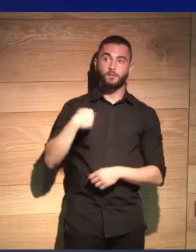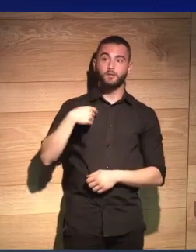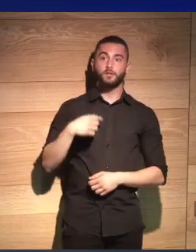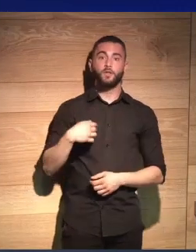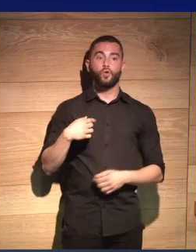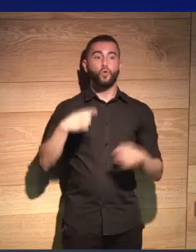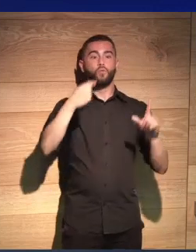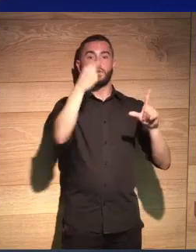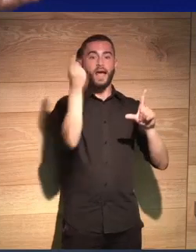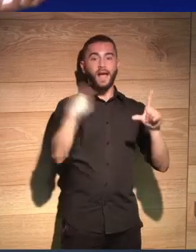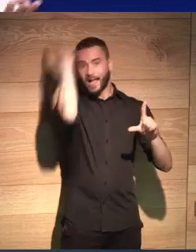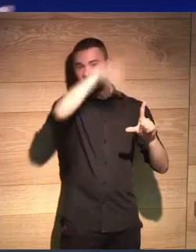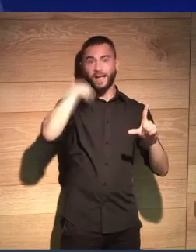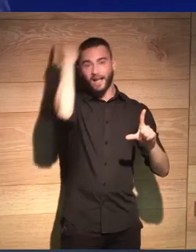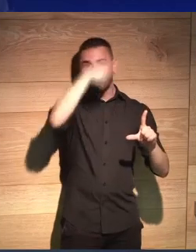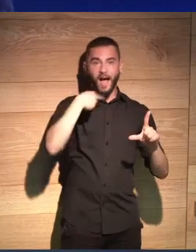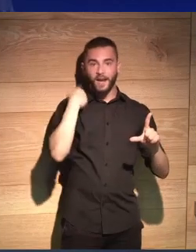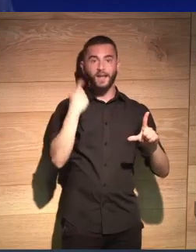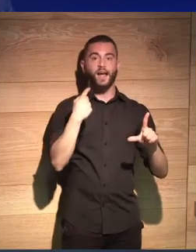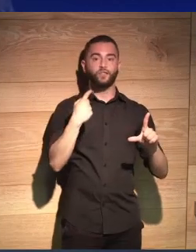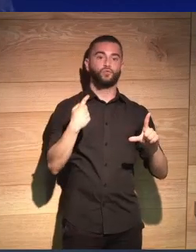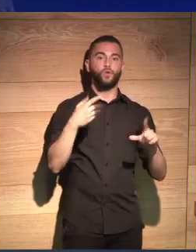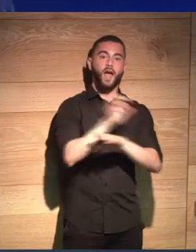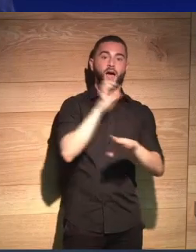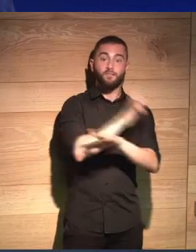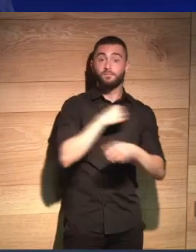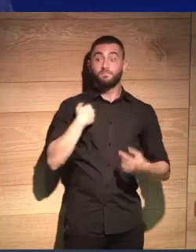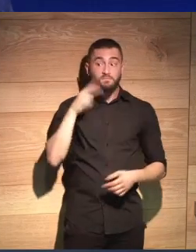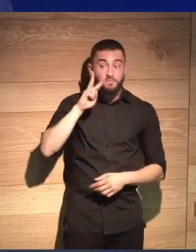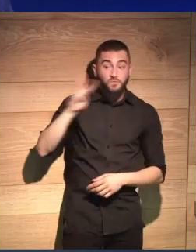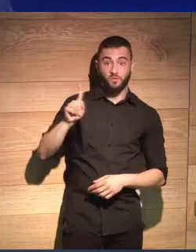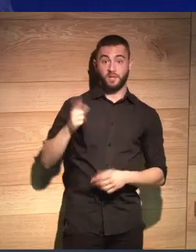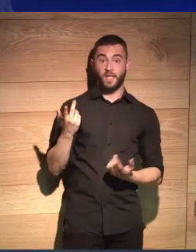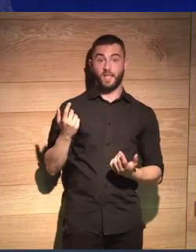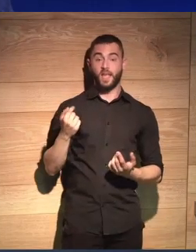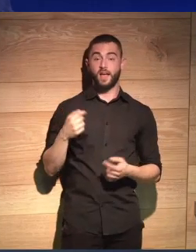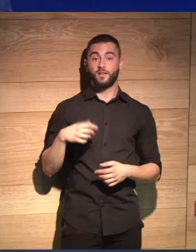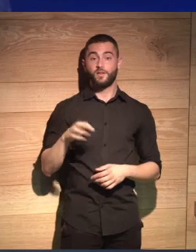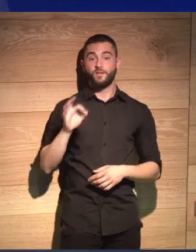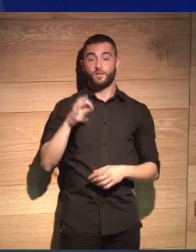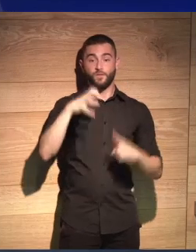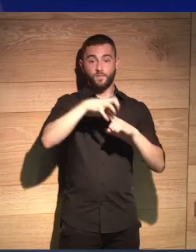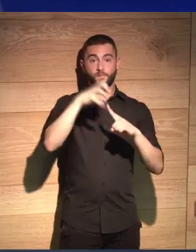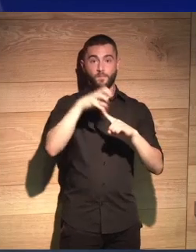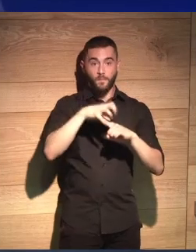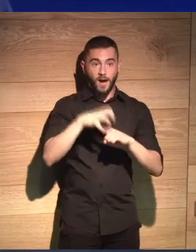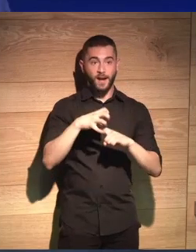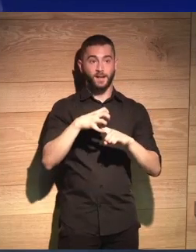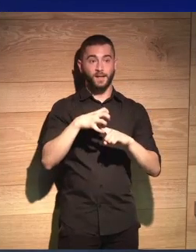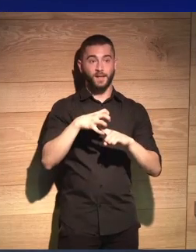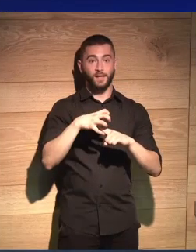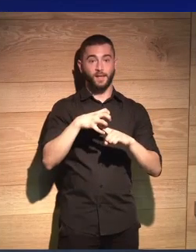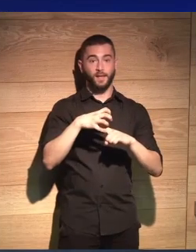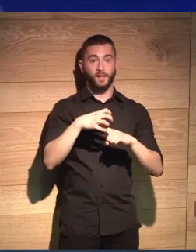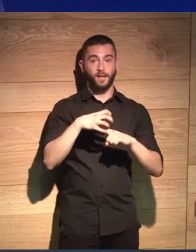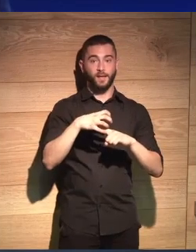en un parque. Siempre iba aburriéndose viendo el parque. O jamás en un restaurante le di el iPad o